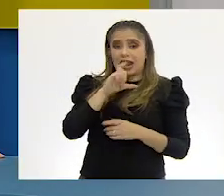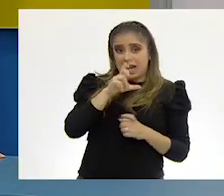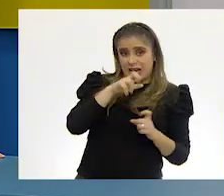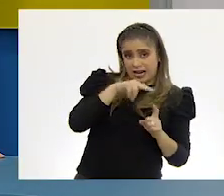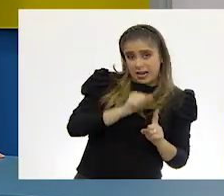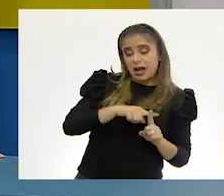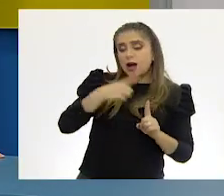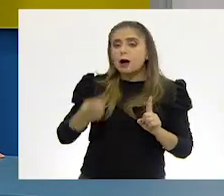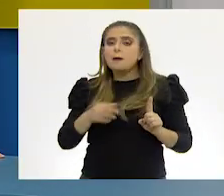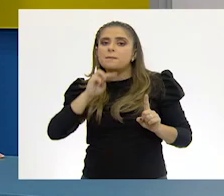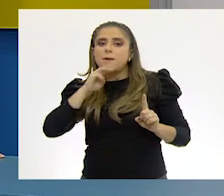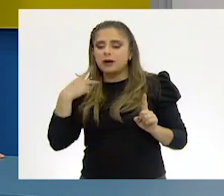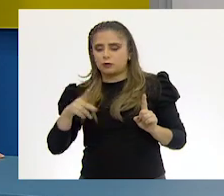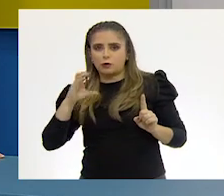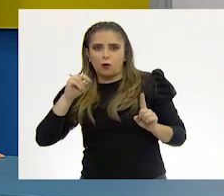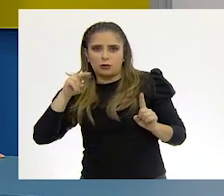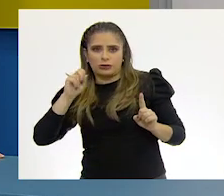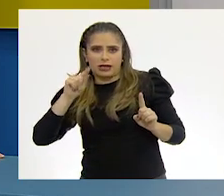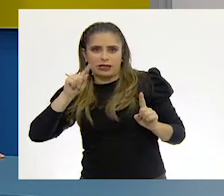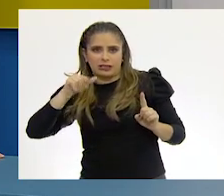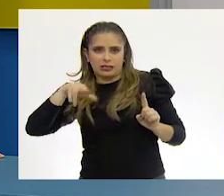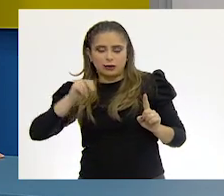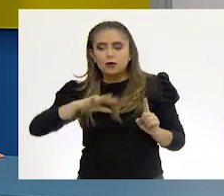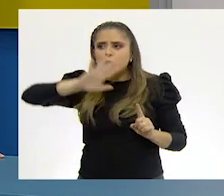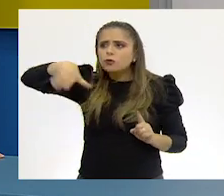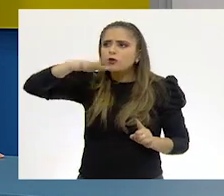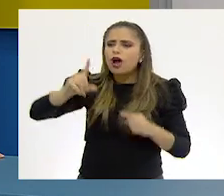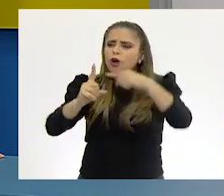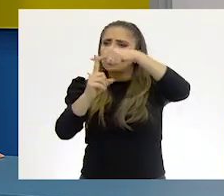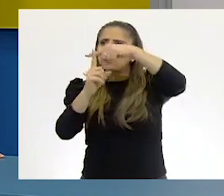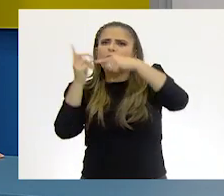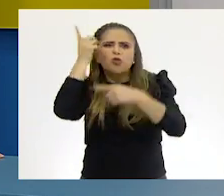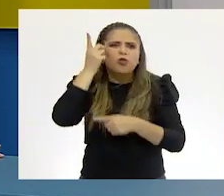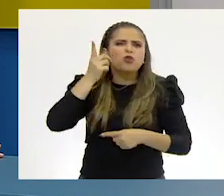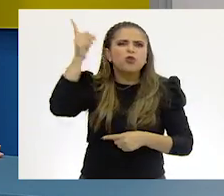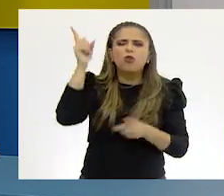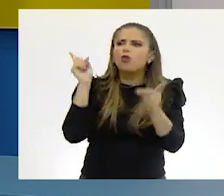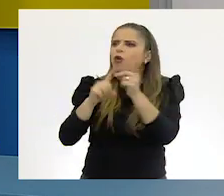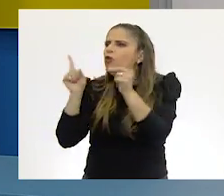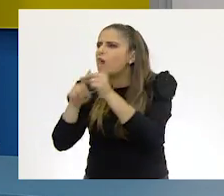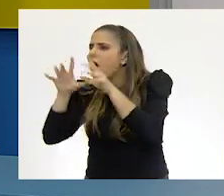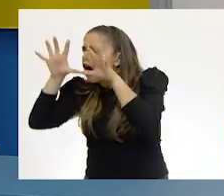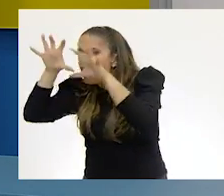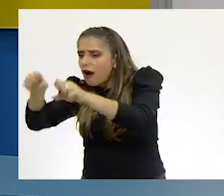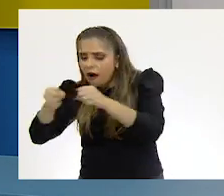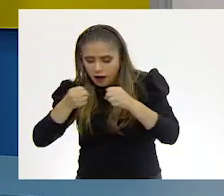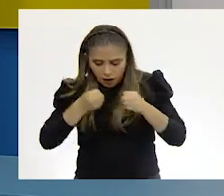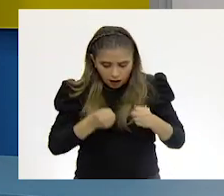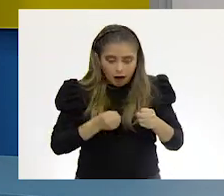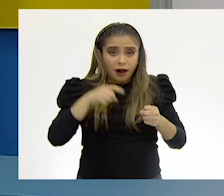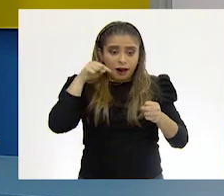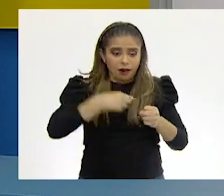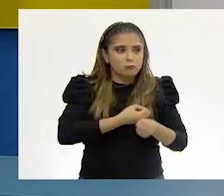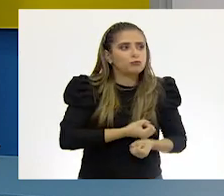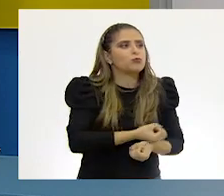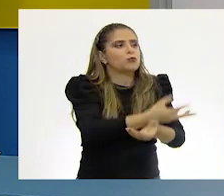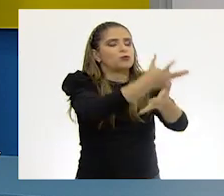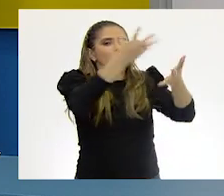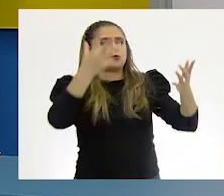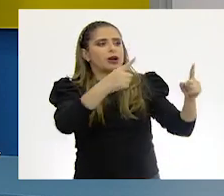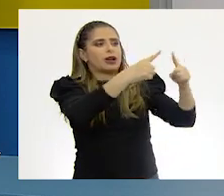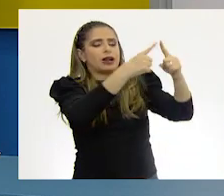Constantino, fue a buscar la cruz de Dios y posteriormente la repartieron alrededor de todas las iglesias